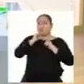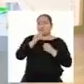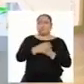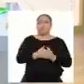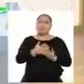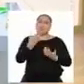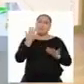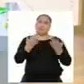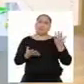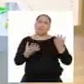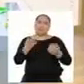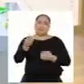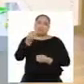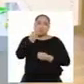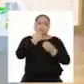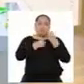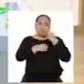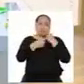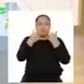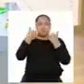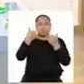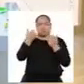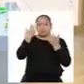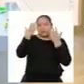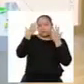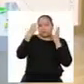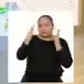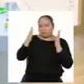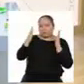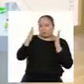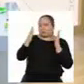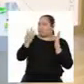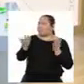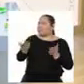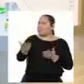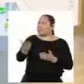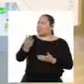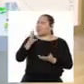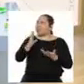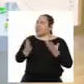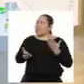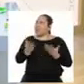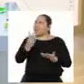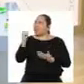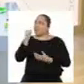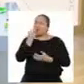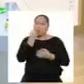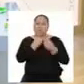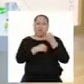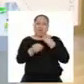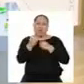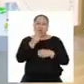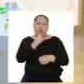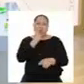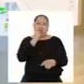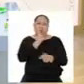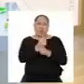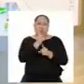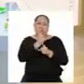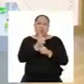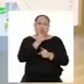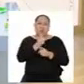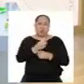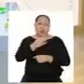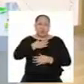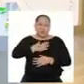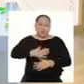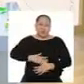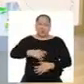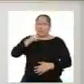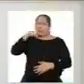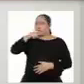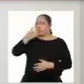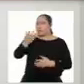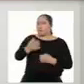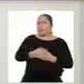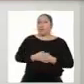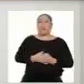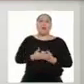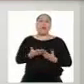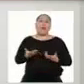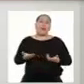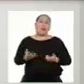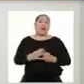Y supuestamente estaba comiendo bien Pero al parecer no he estado consumiendo los alimentos necesarios que mi cuerpo necesita